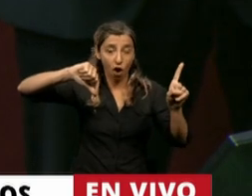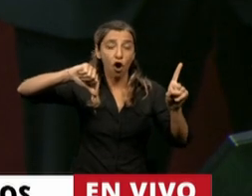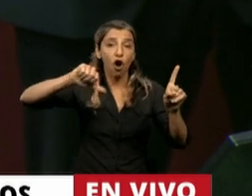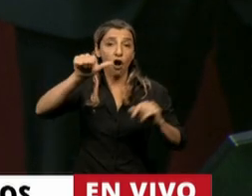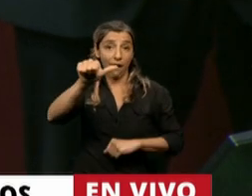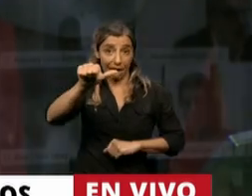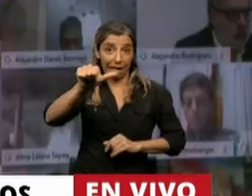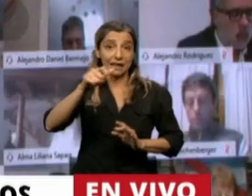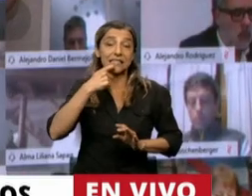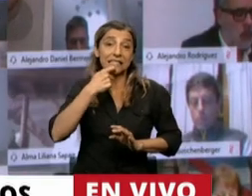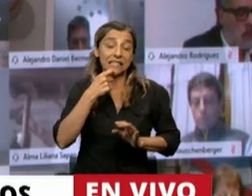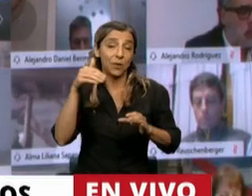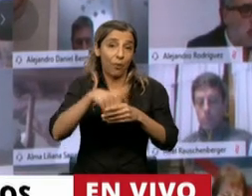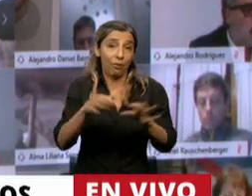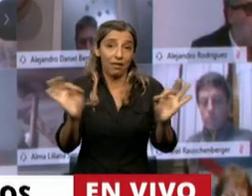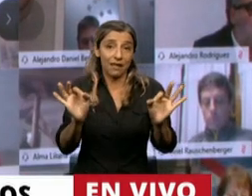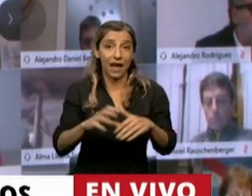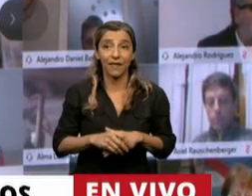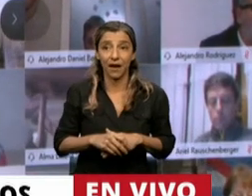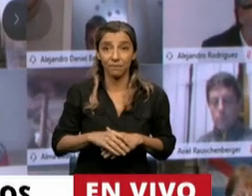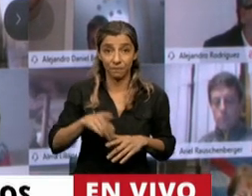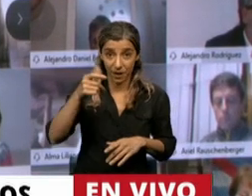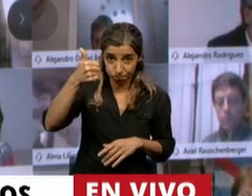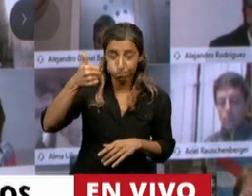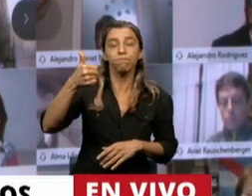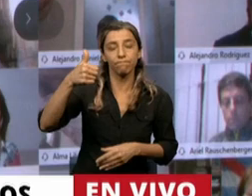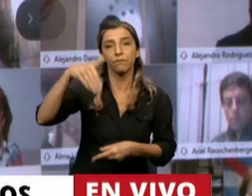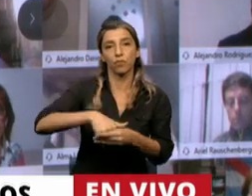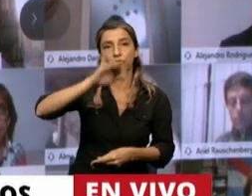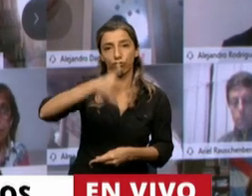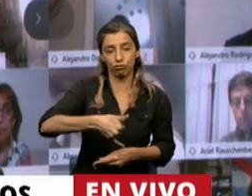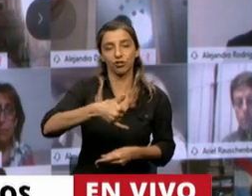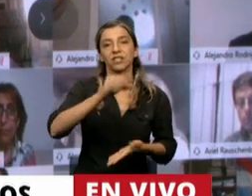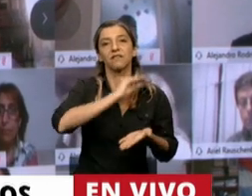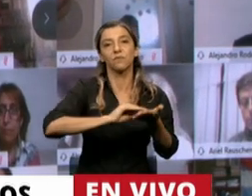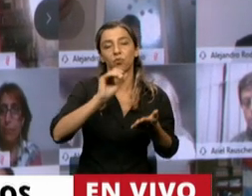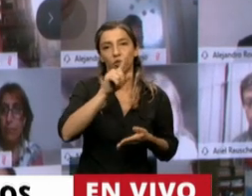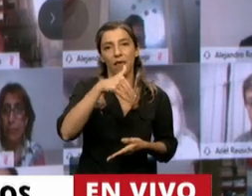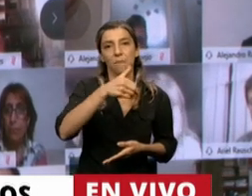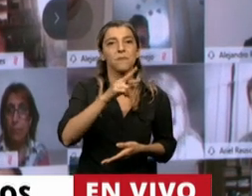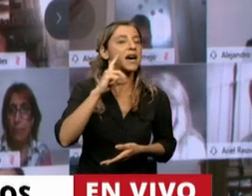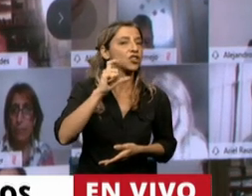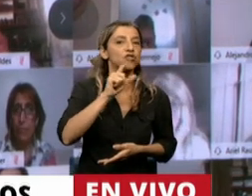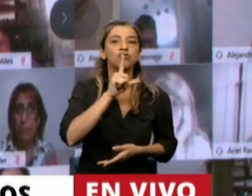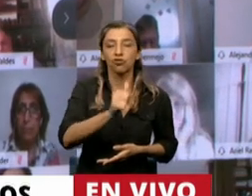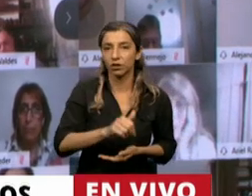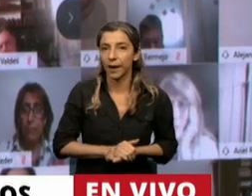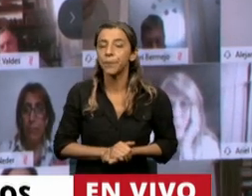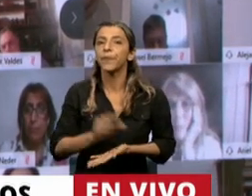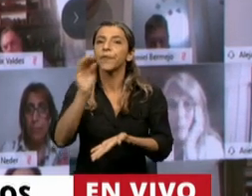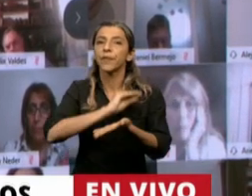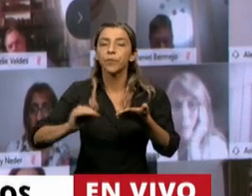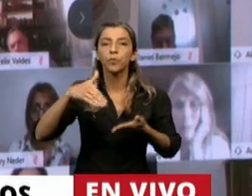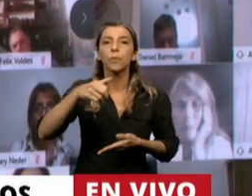es abstención afirmativo diputada marciot diputado Martín